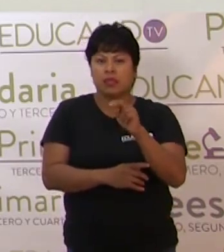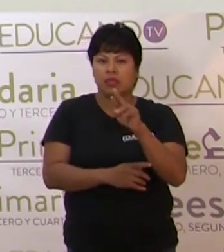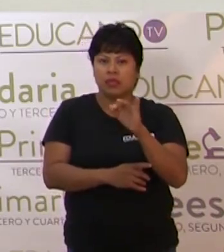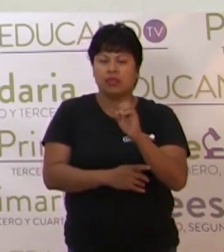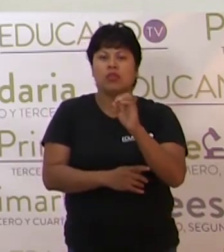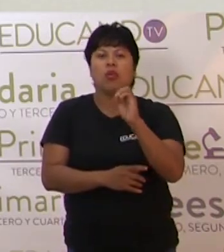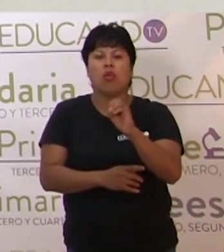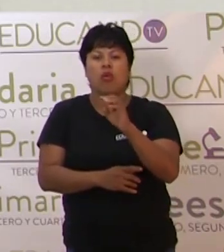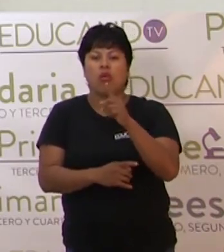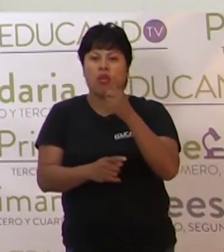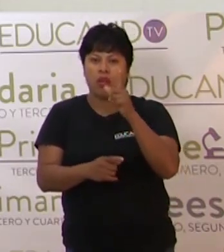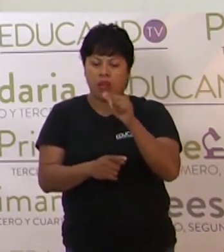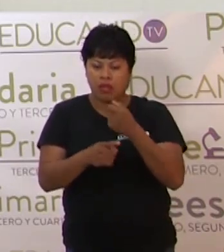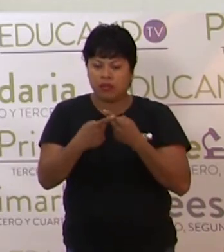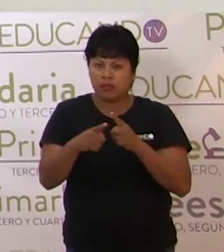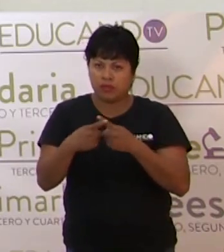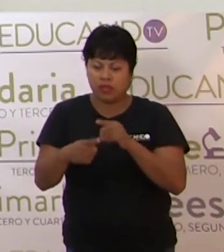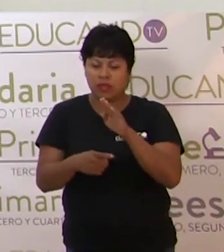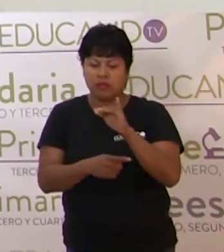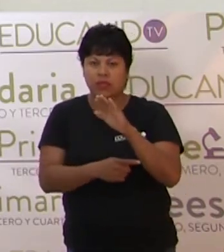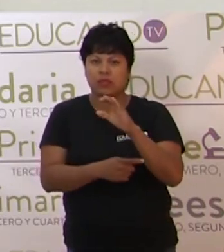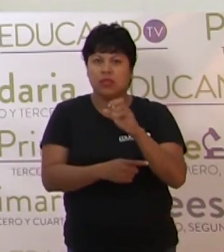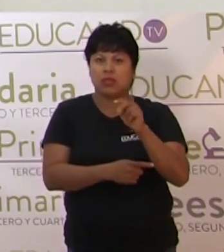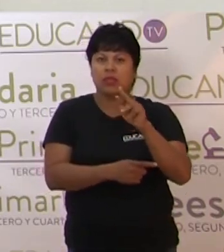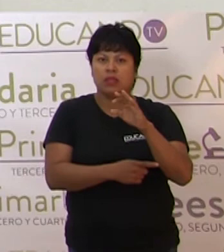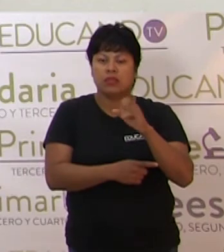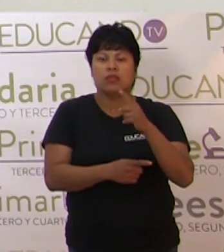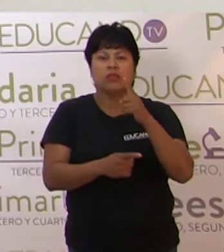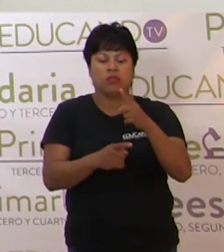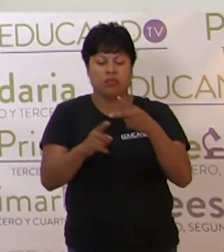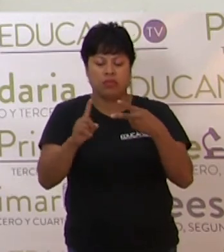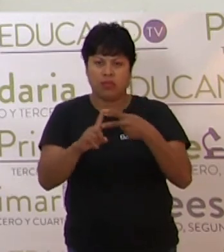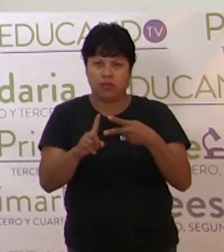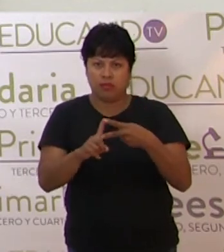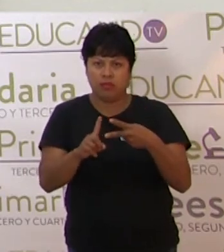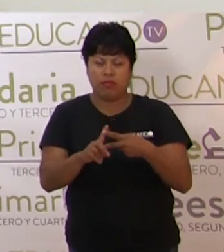bisectriz es de un templo